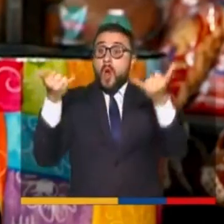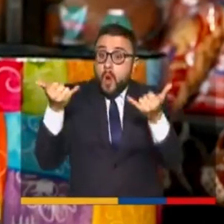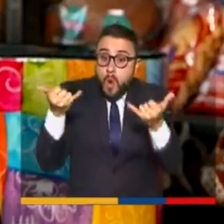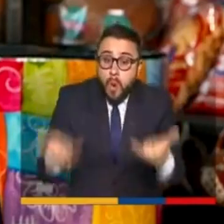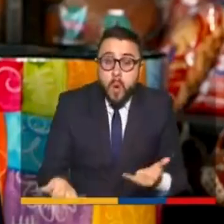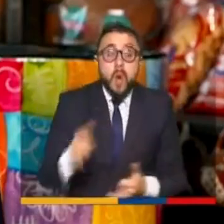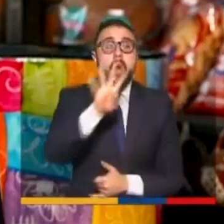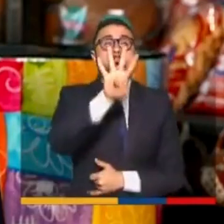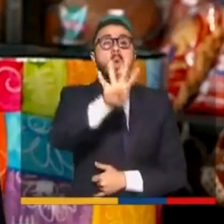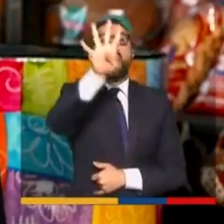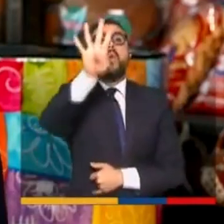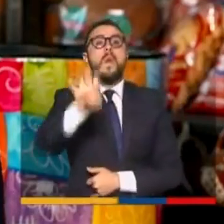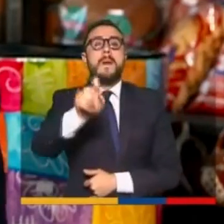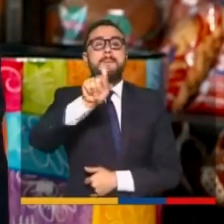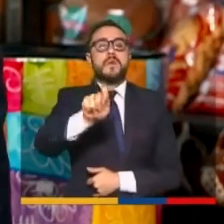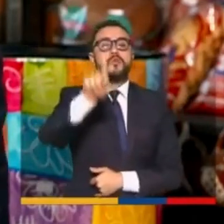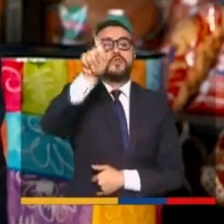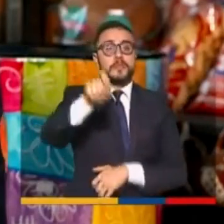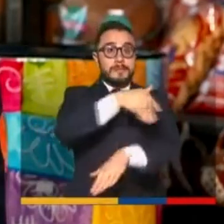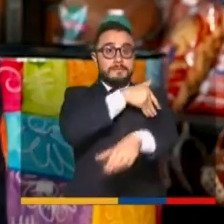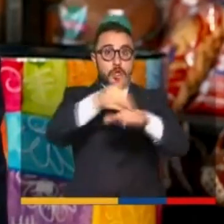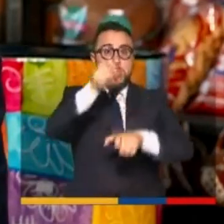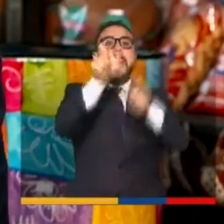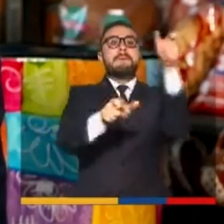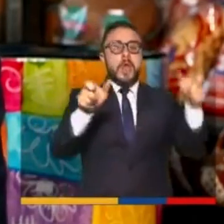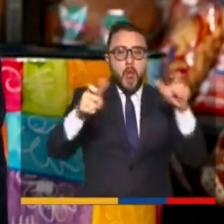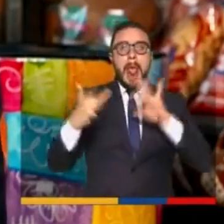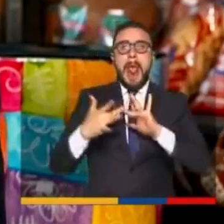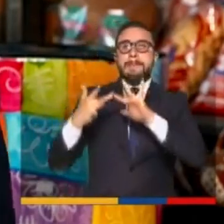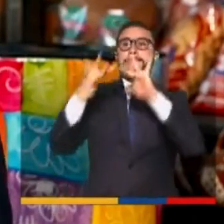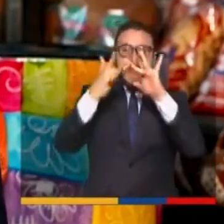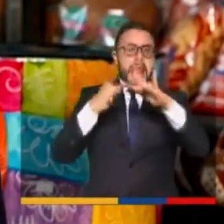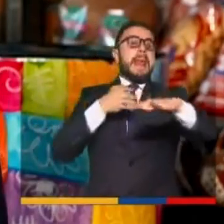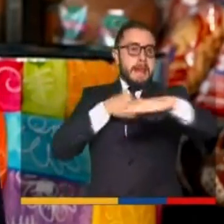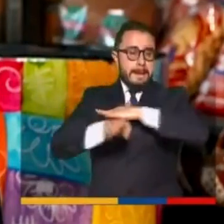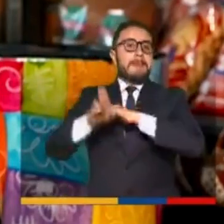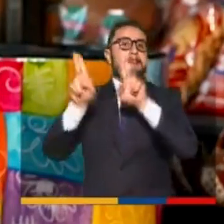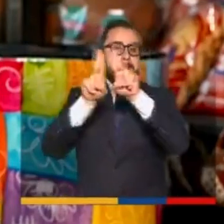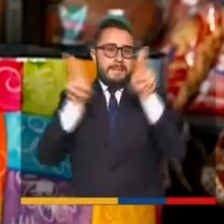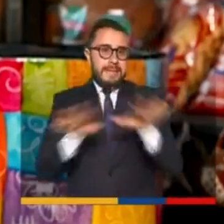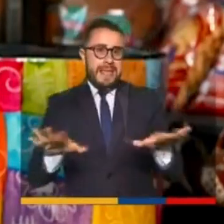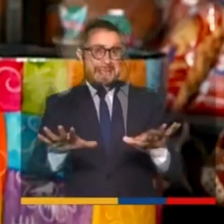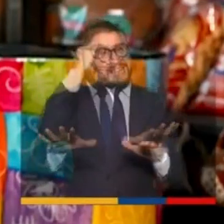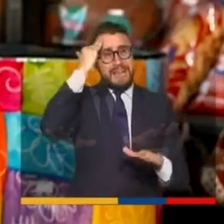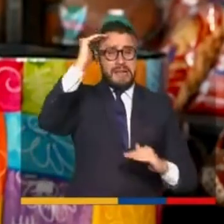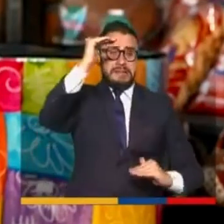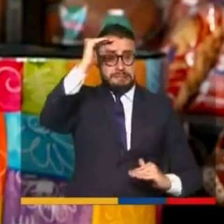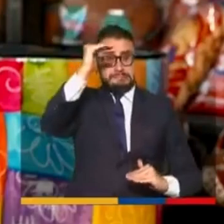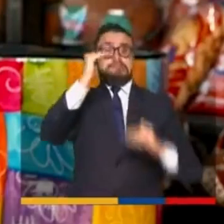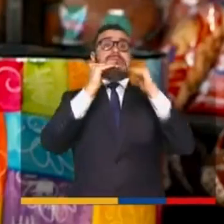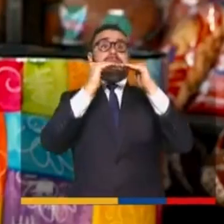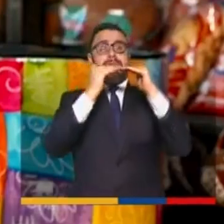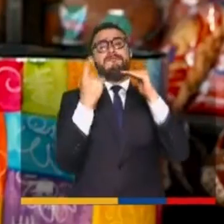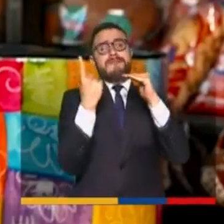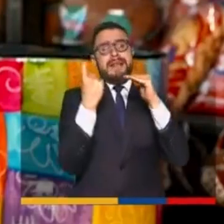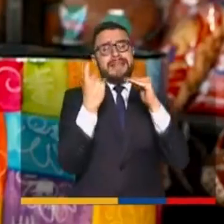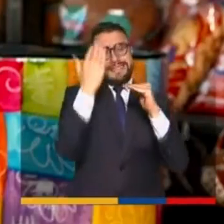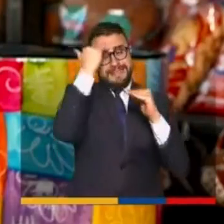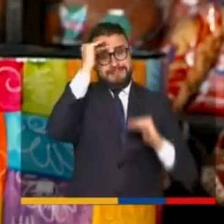49.6 millones de accesos a Internet. Aún falta mucho para cerrar la brecha.